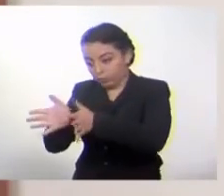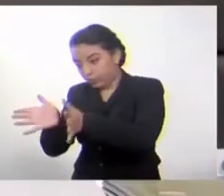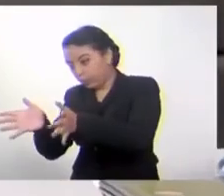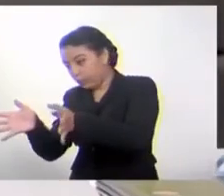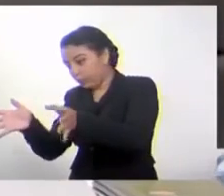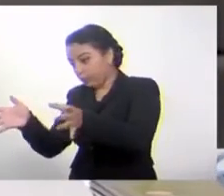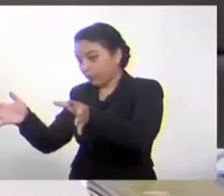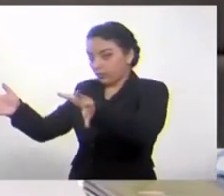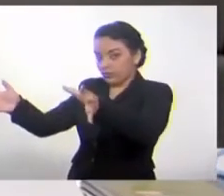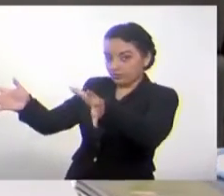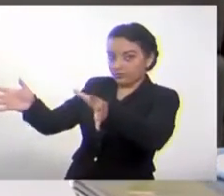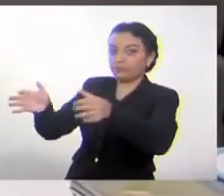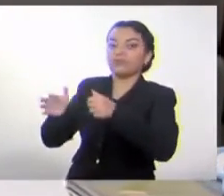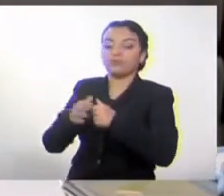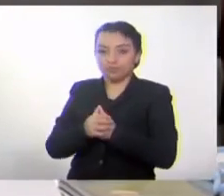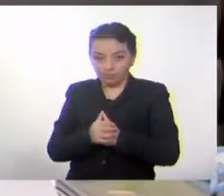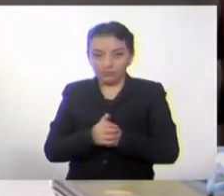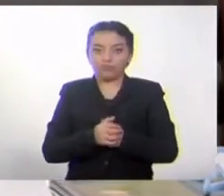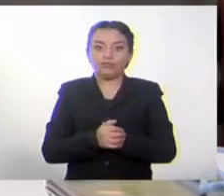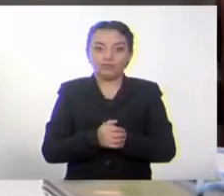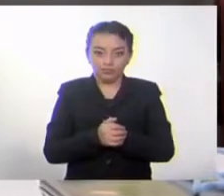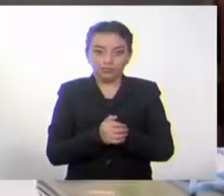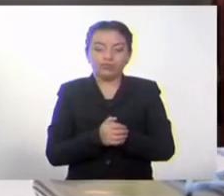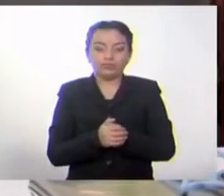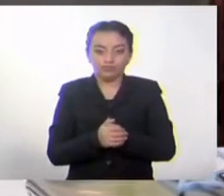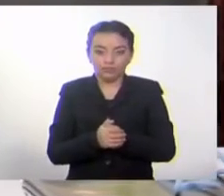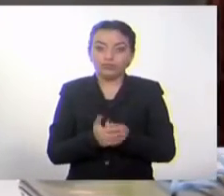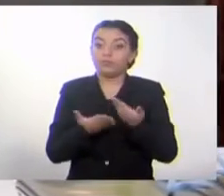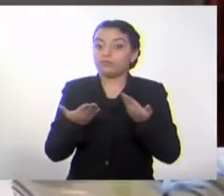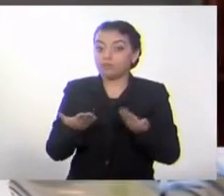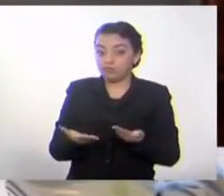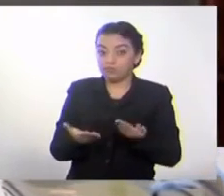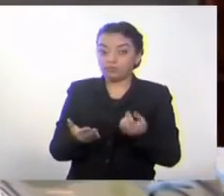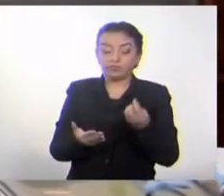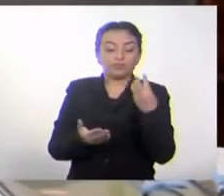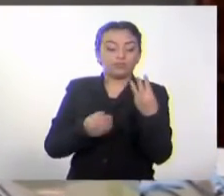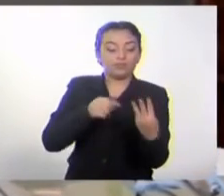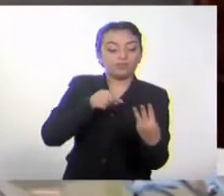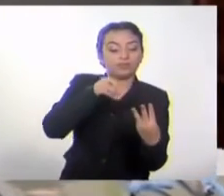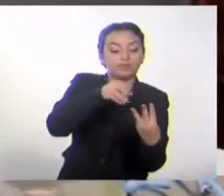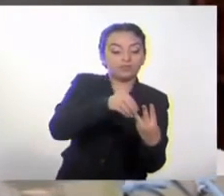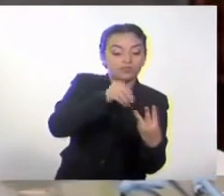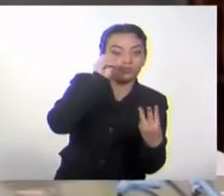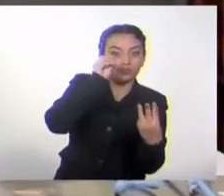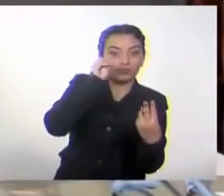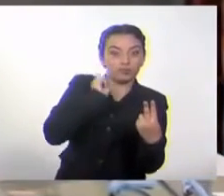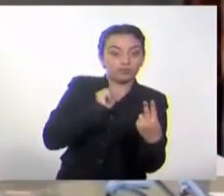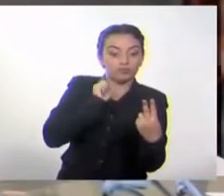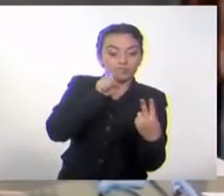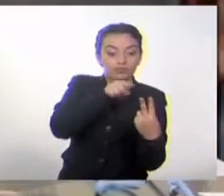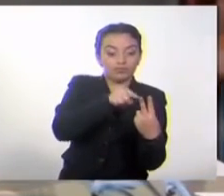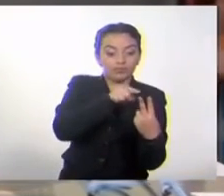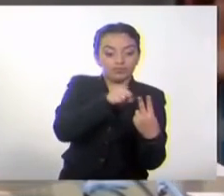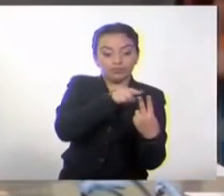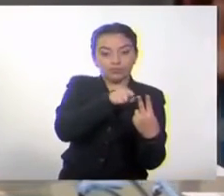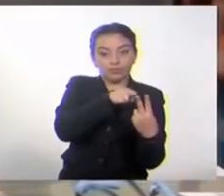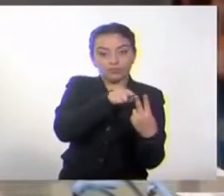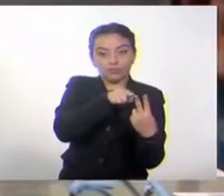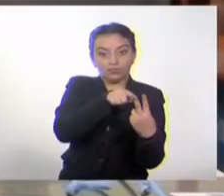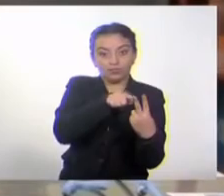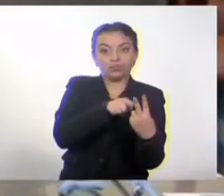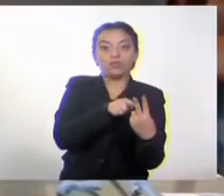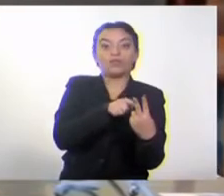principal. Para este caso, cuando removíamos uno de los LED, los otros 2 todavía